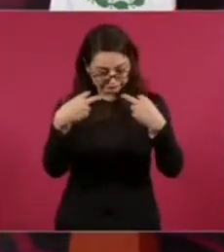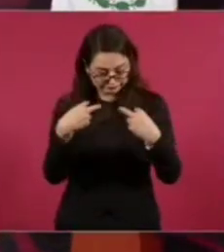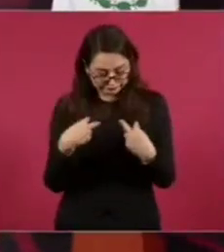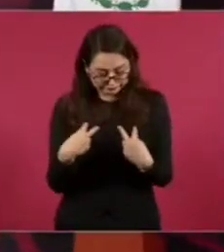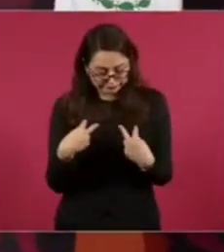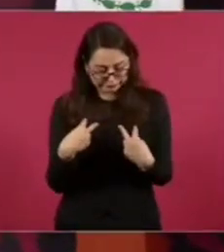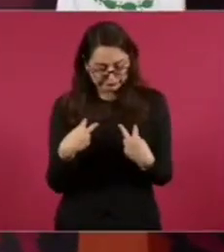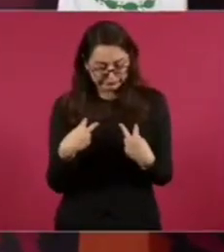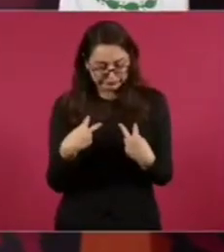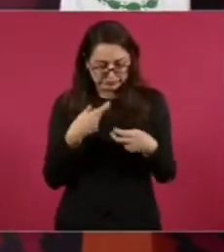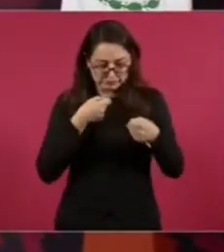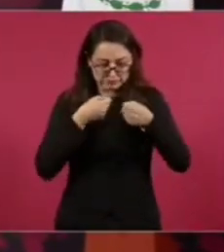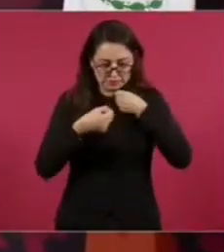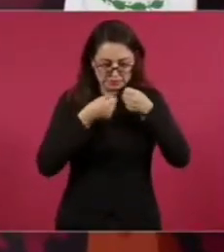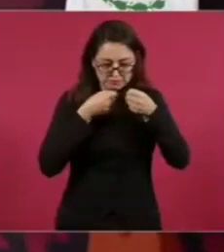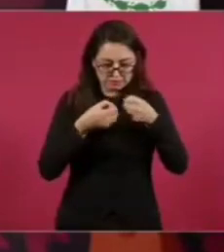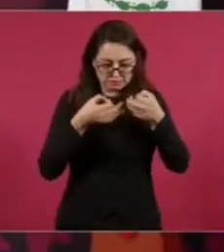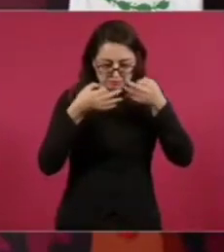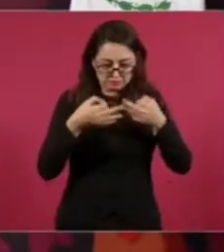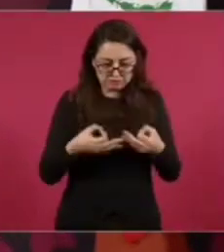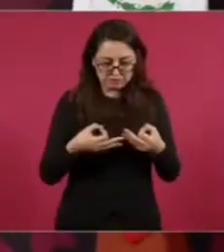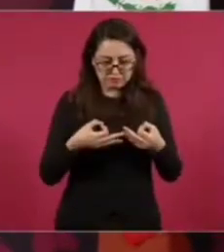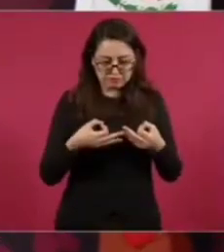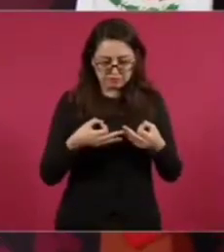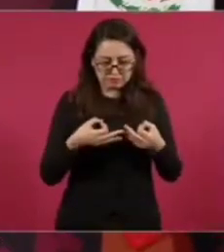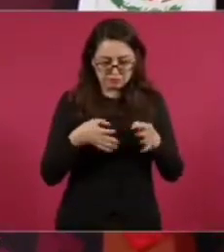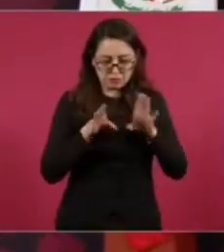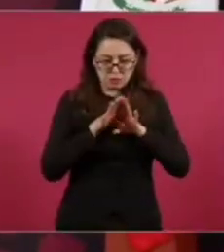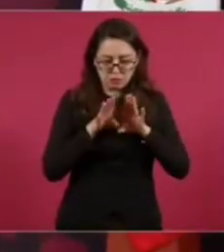de cómo se ejerce en Estados Unidos